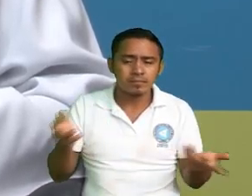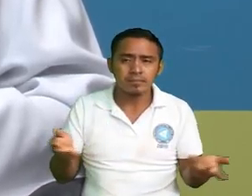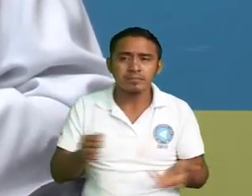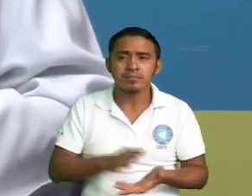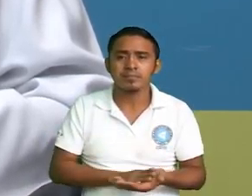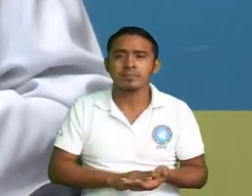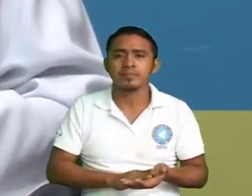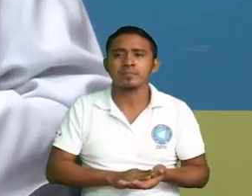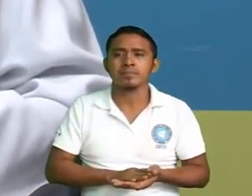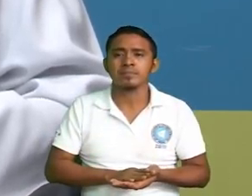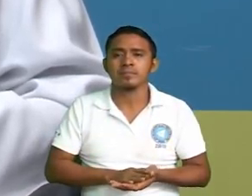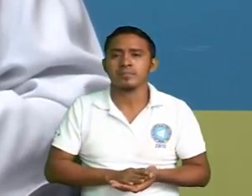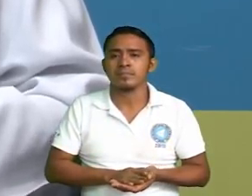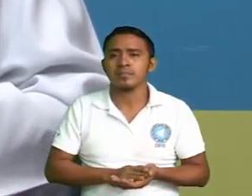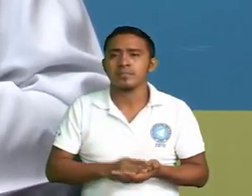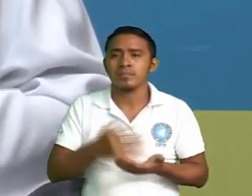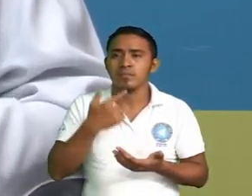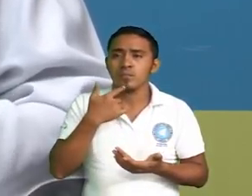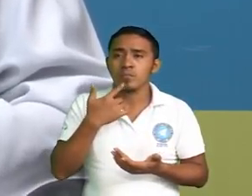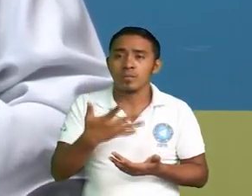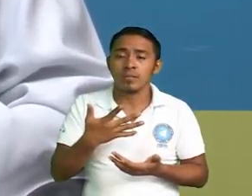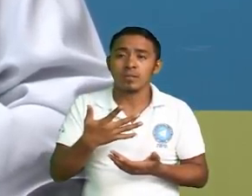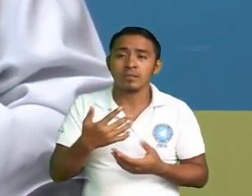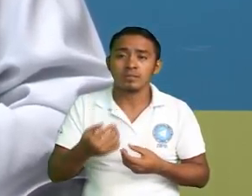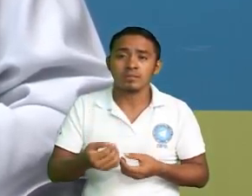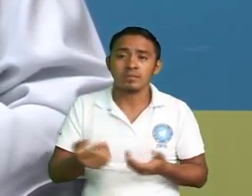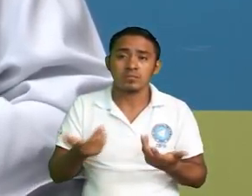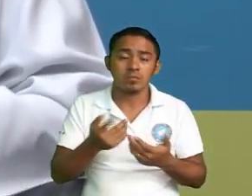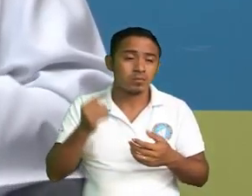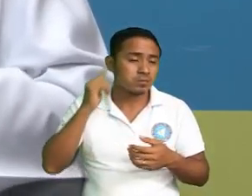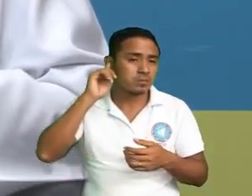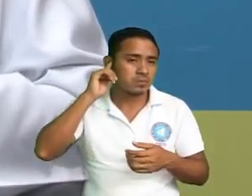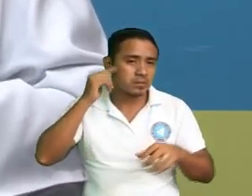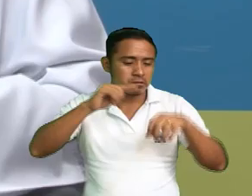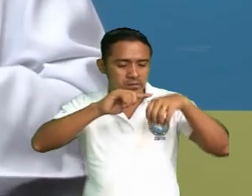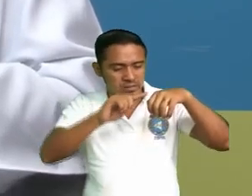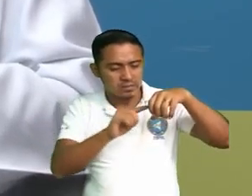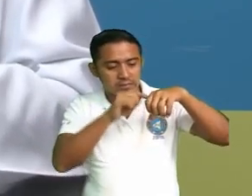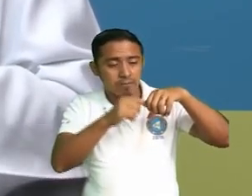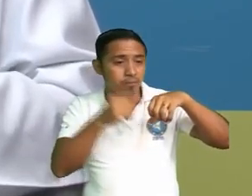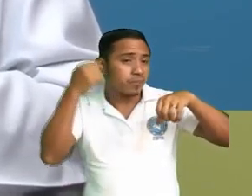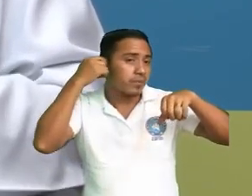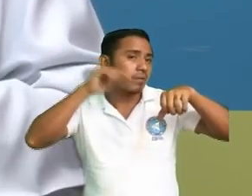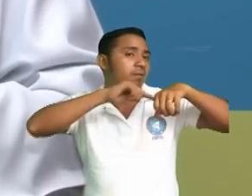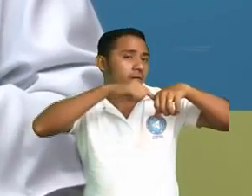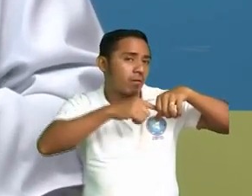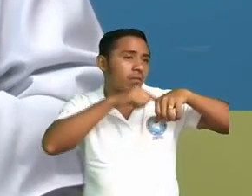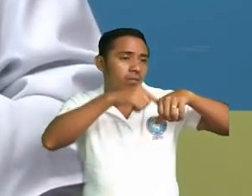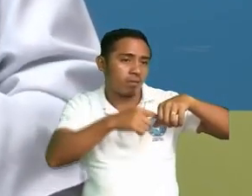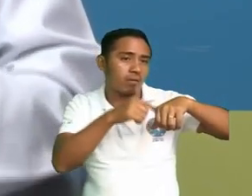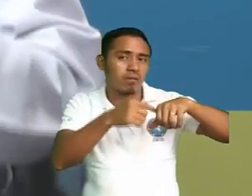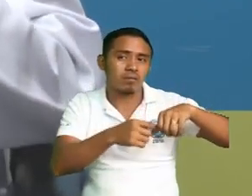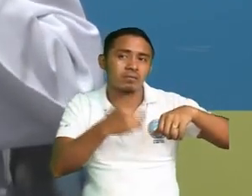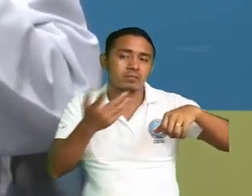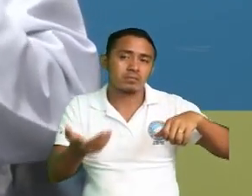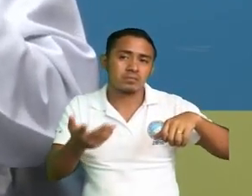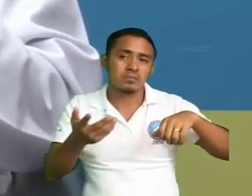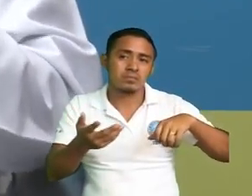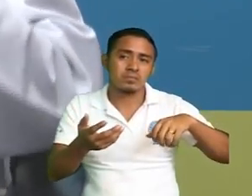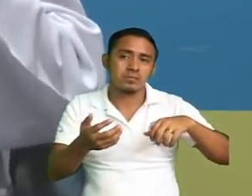Esto se da por la manipulación del oído, que se produce, la misma persona produce